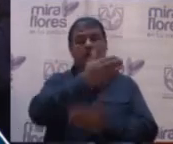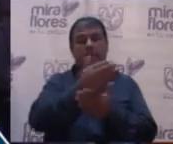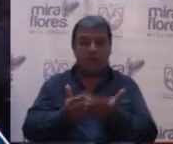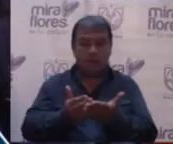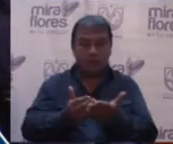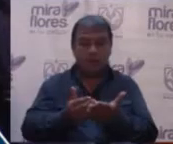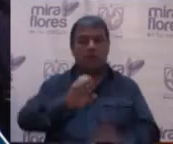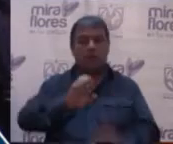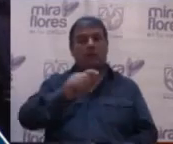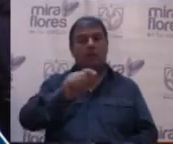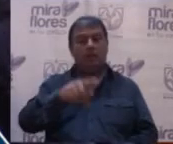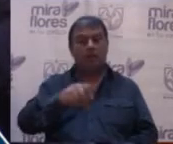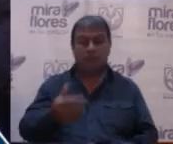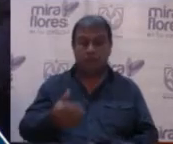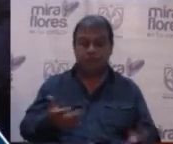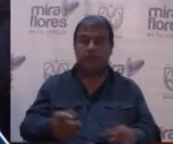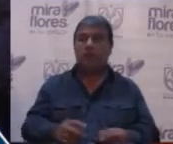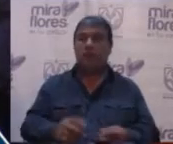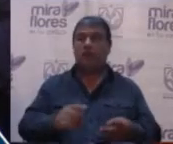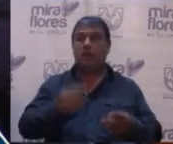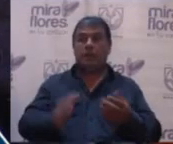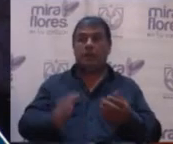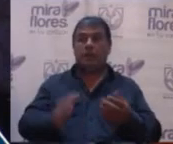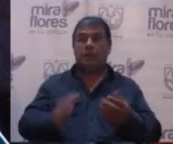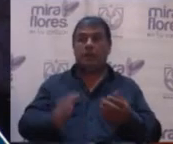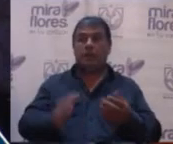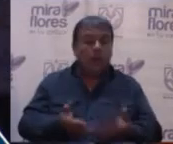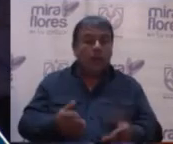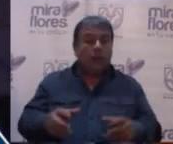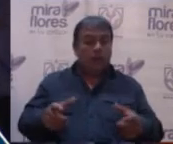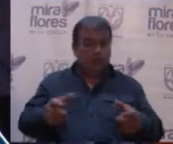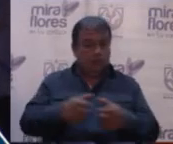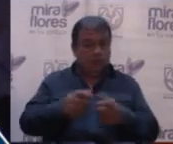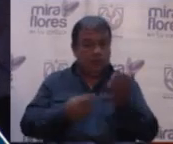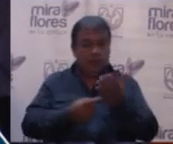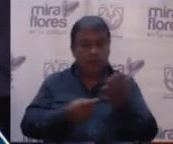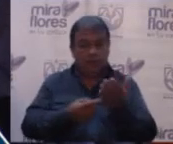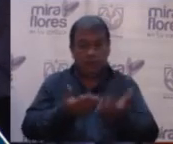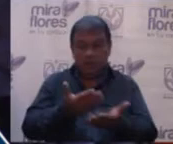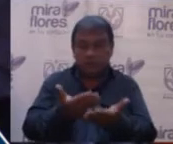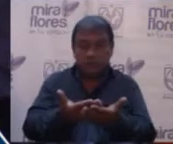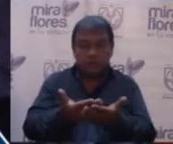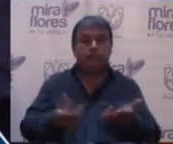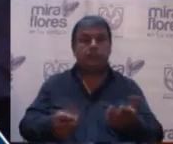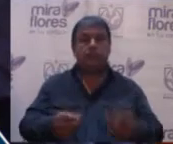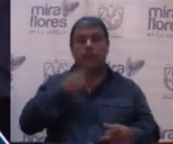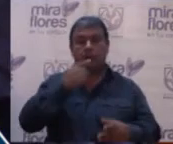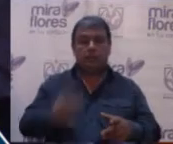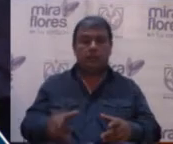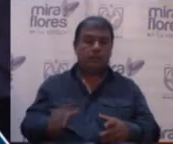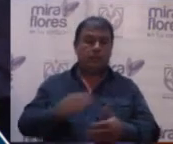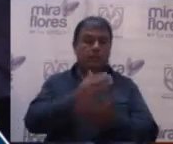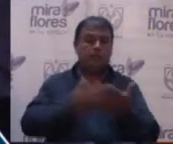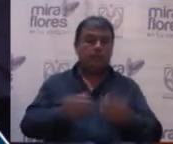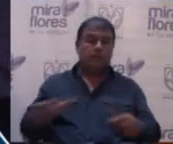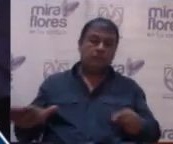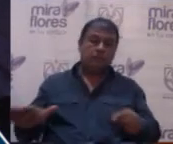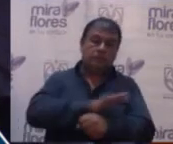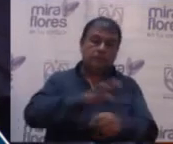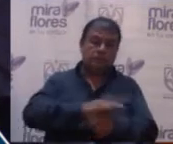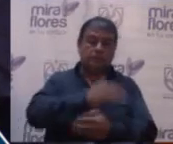en el documento solicitud. En el sustento del comité técnico, dice, como parte complementaria del